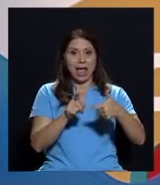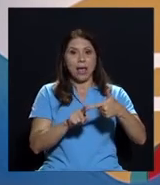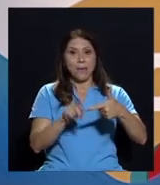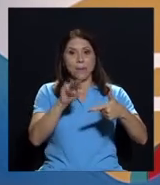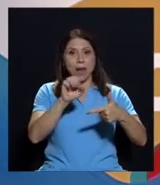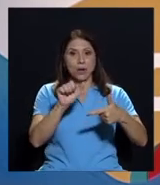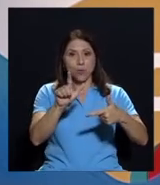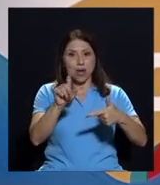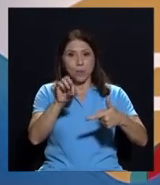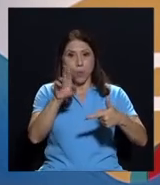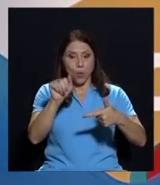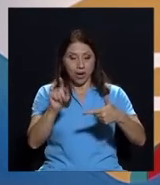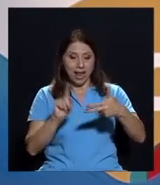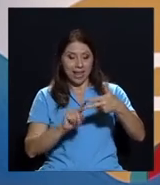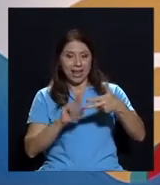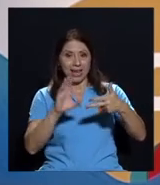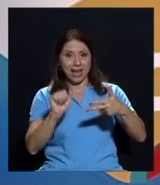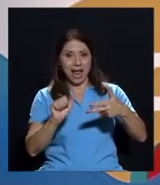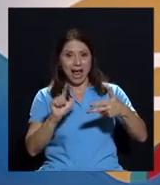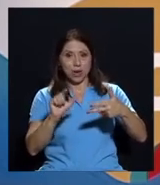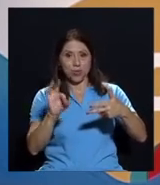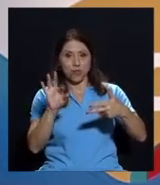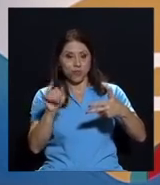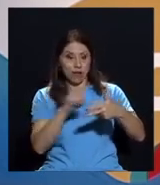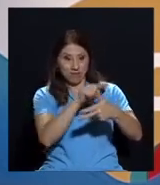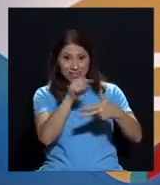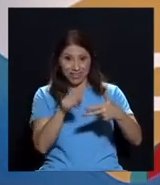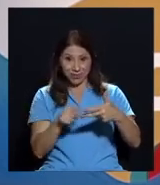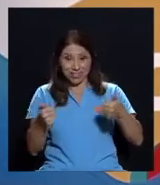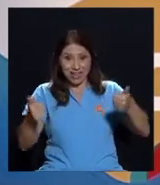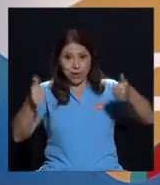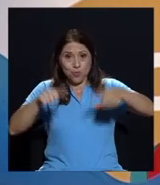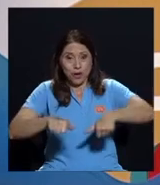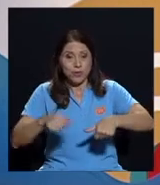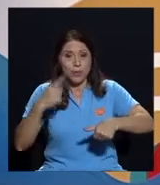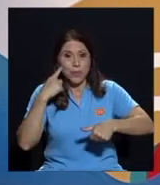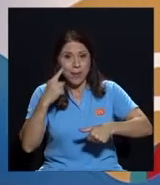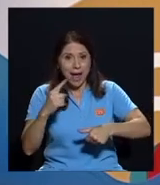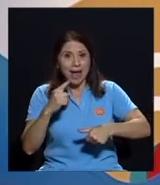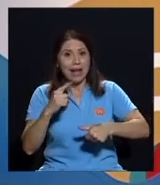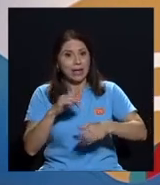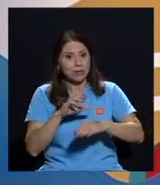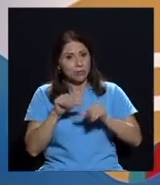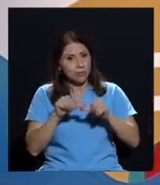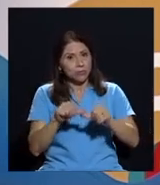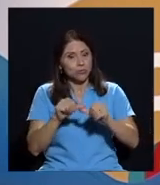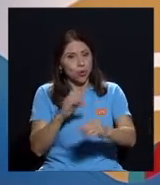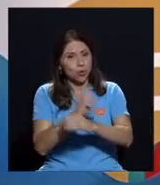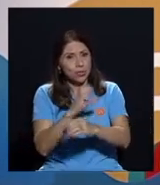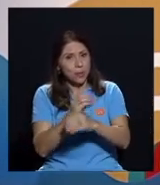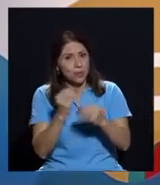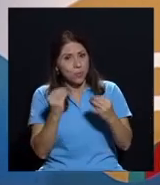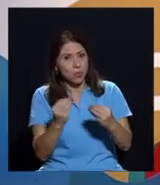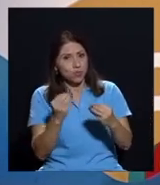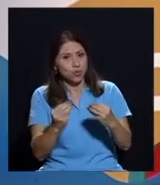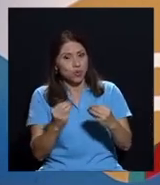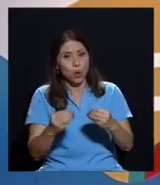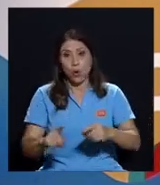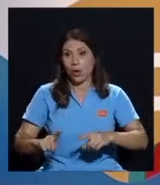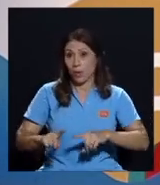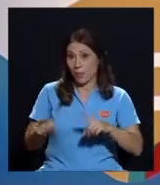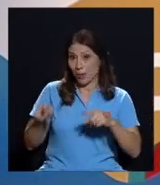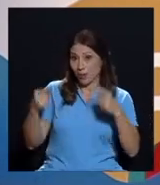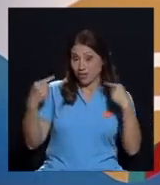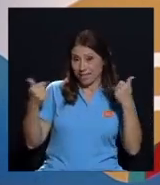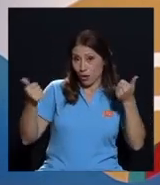palo como exijan también pues se pusieron de acuerdo para conservar mucho de lo logrado y se